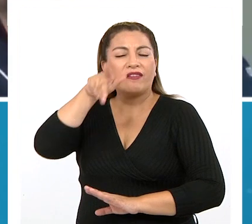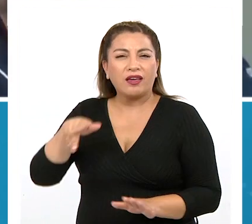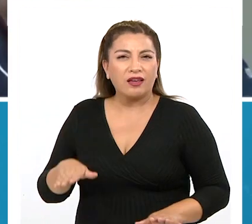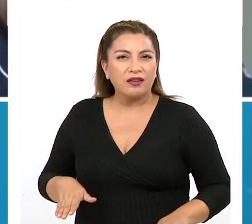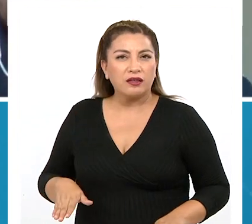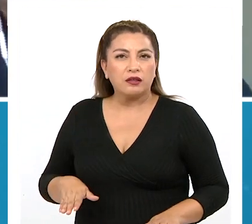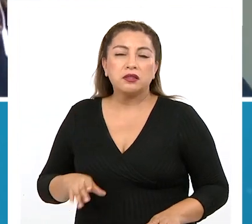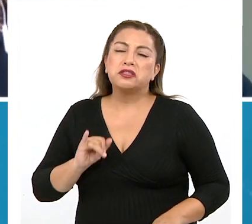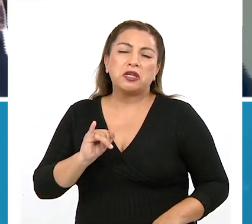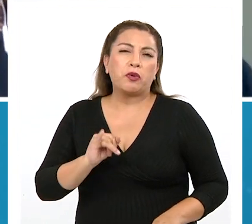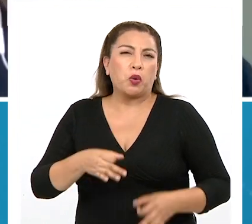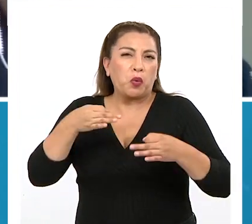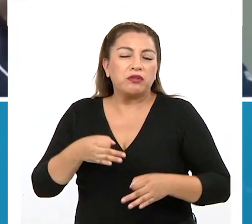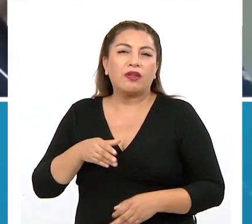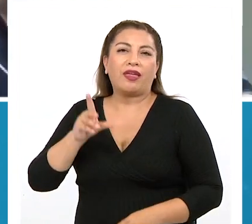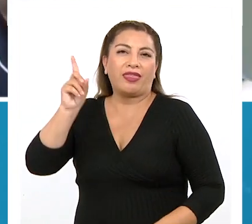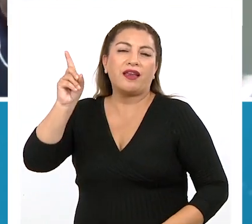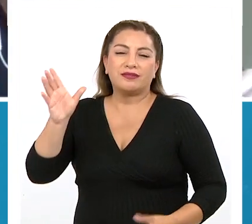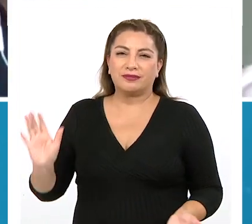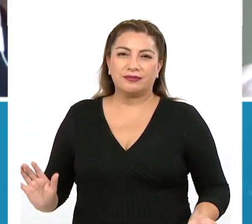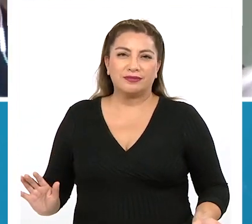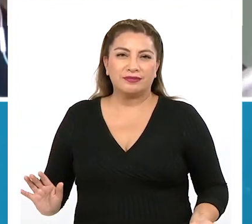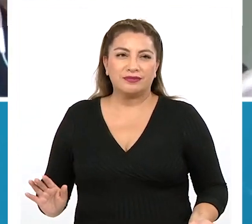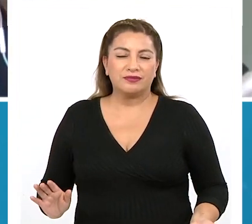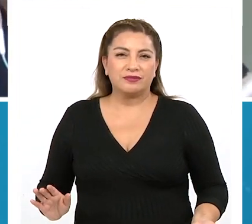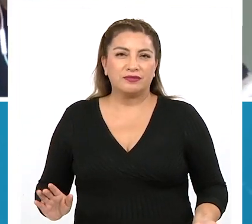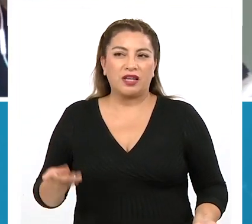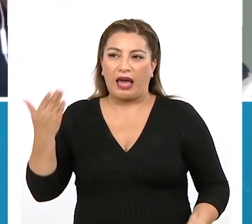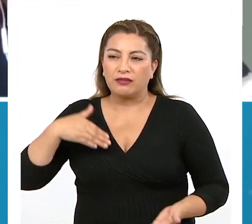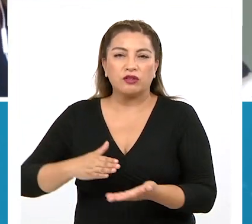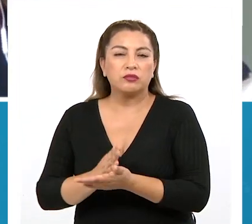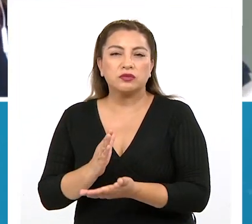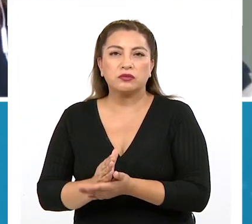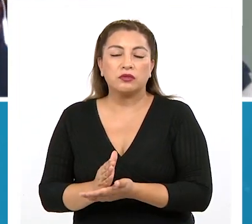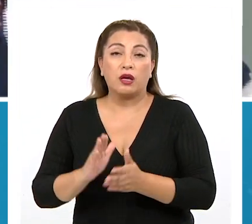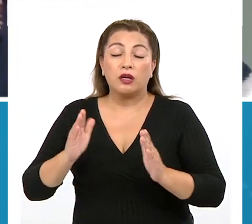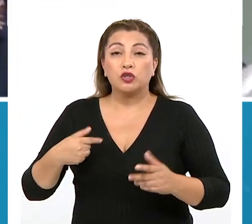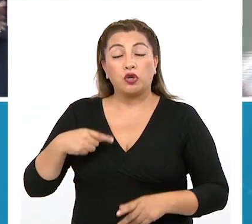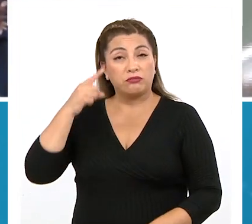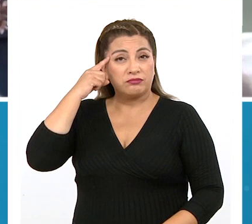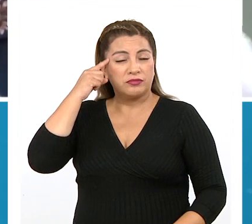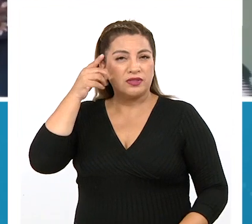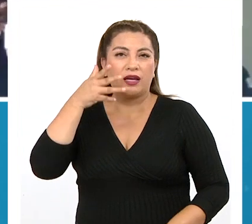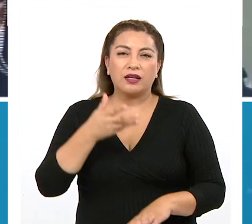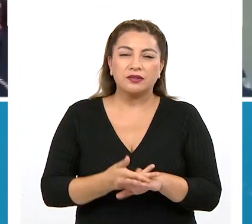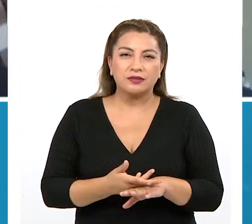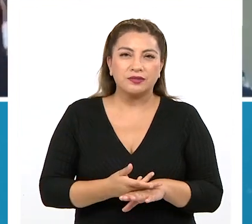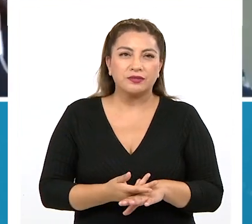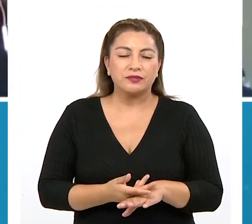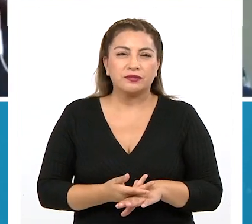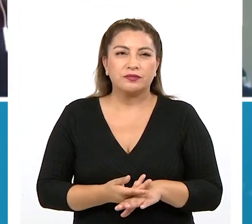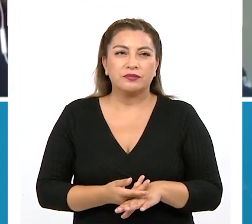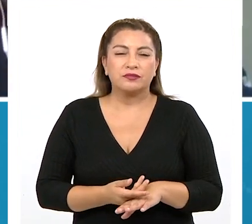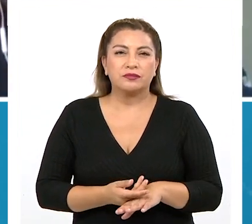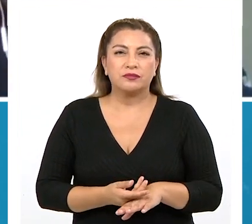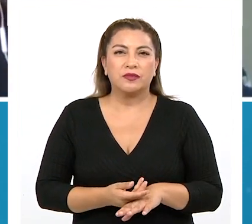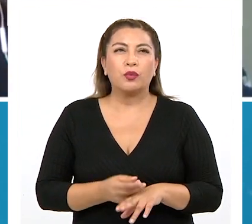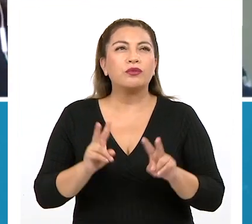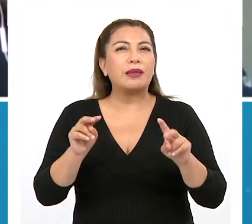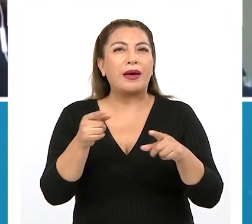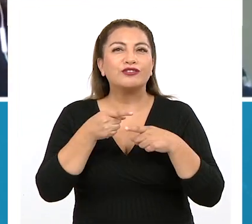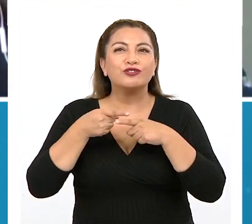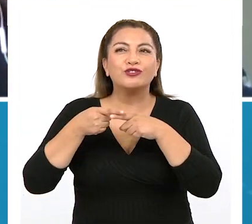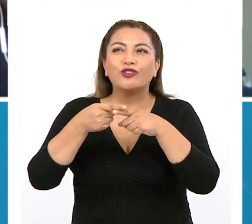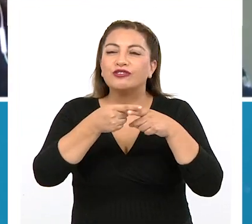pero era de derecha. era Para de muchos ya derecha. lo catalogan de derecha desde su origen. Ahora yo diría que acá hay una lectura más de clase social,